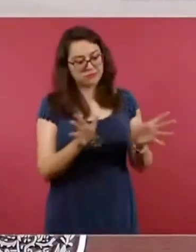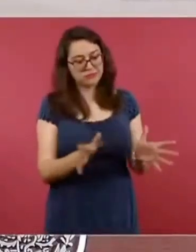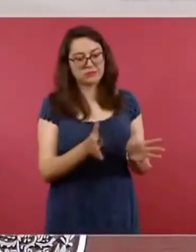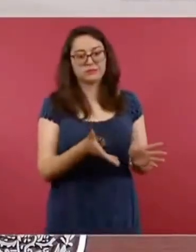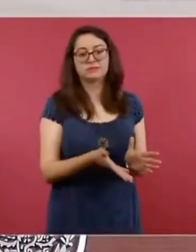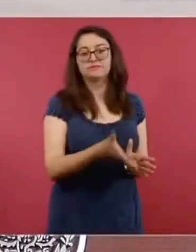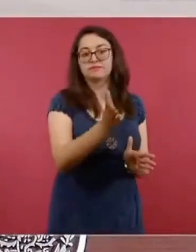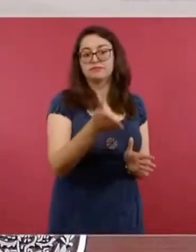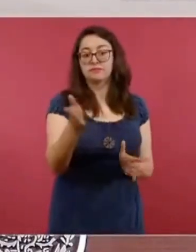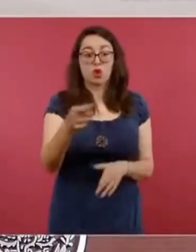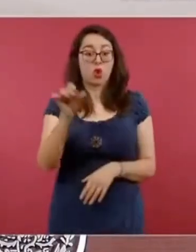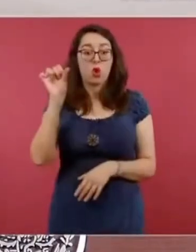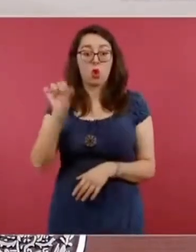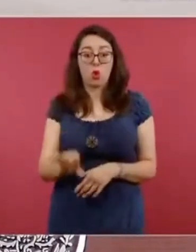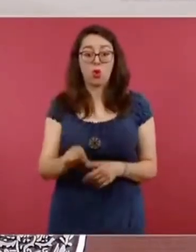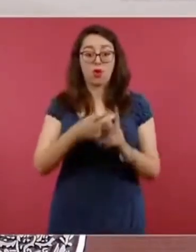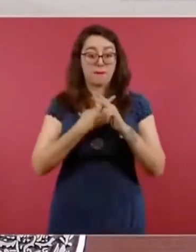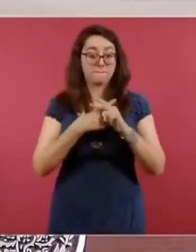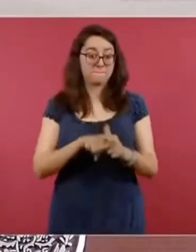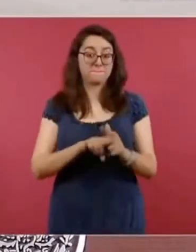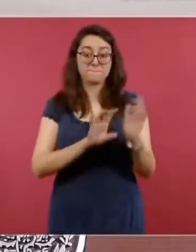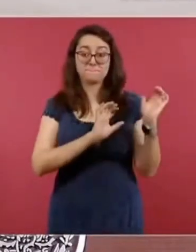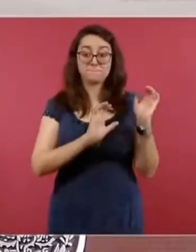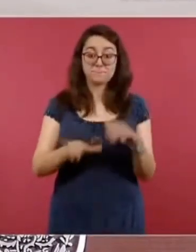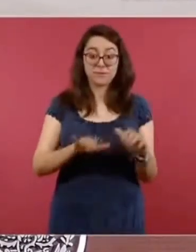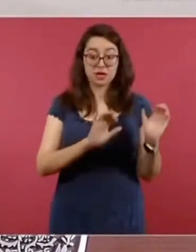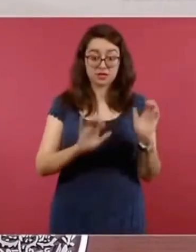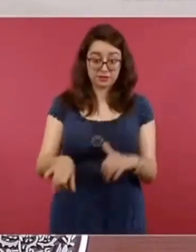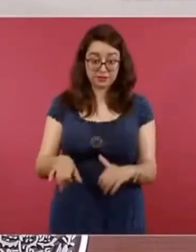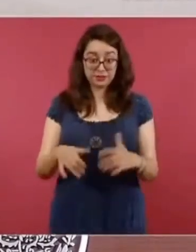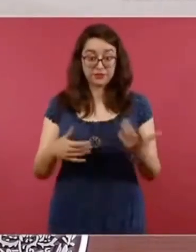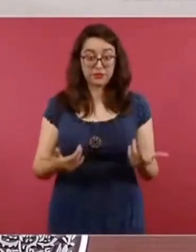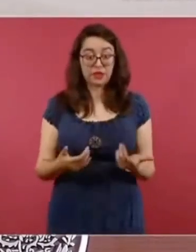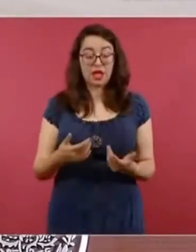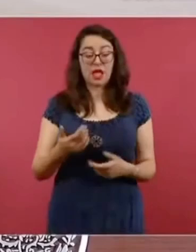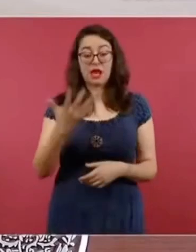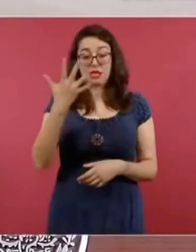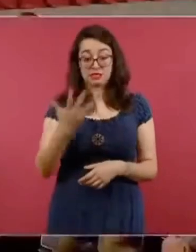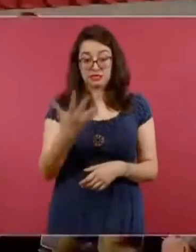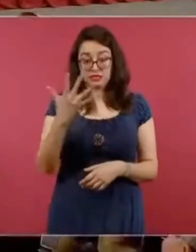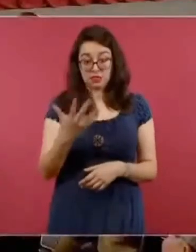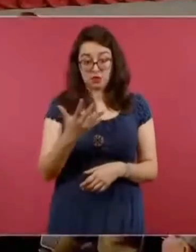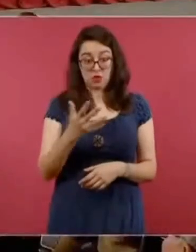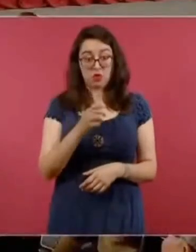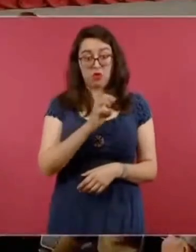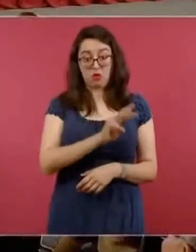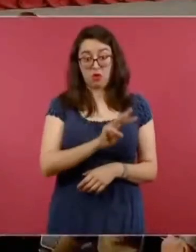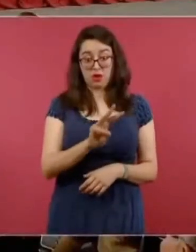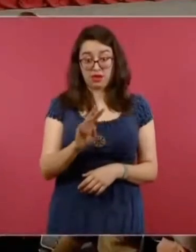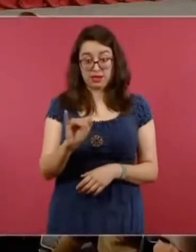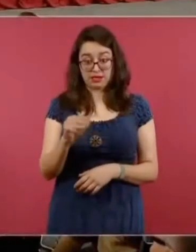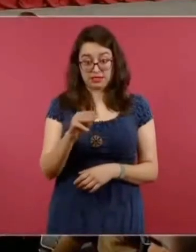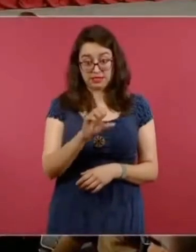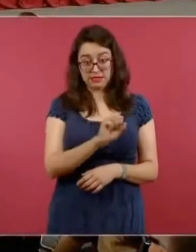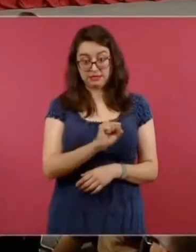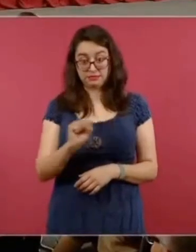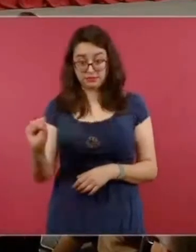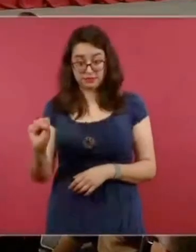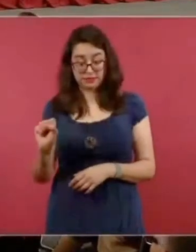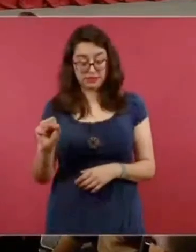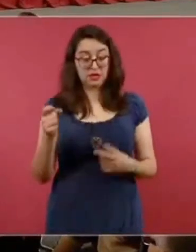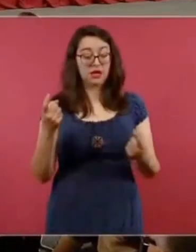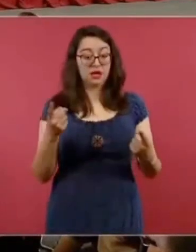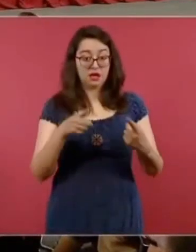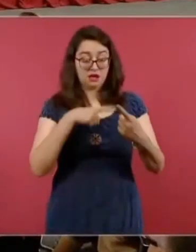inicia hoy la convocatoria, la van a poder consultar a partir de las 5 de la tarde en la página del IMSS Bienestar, está